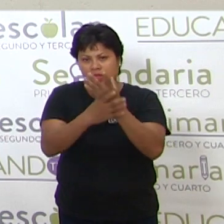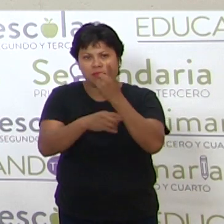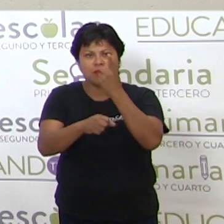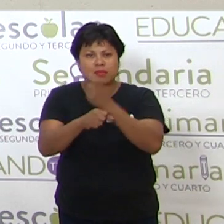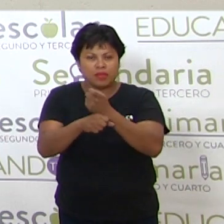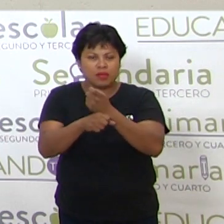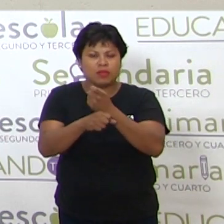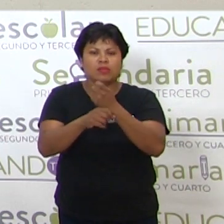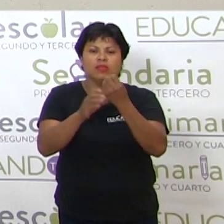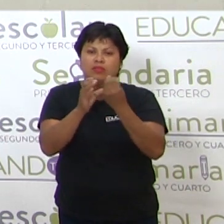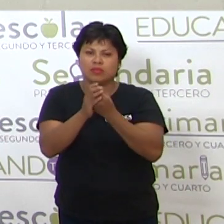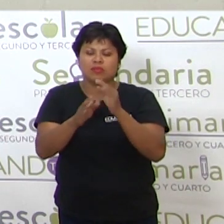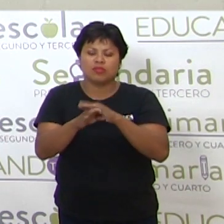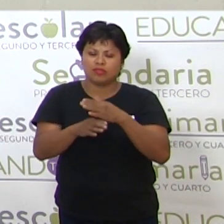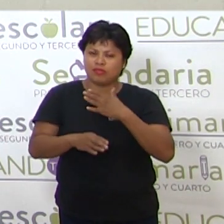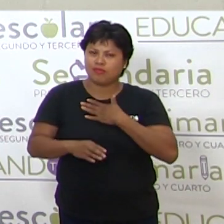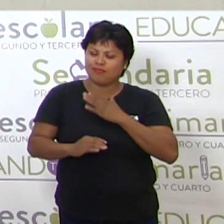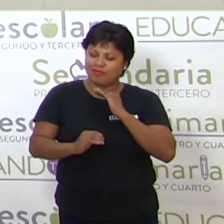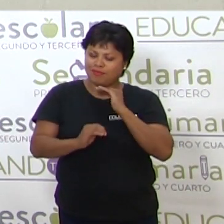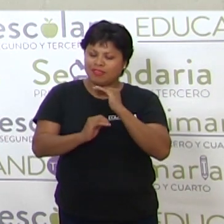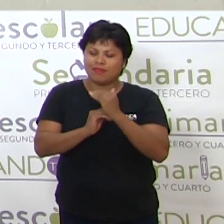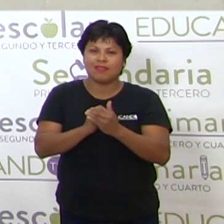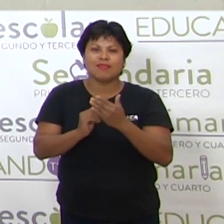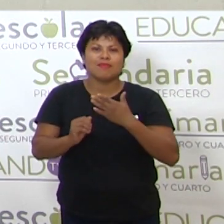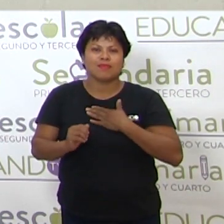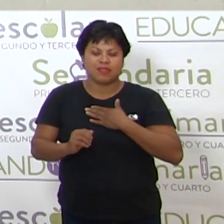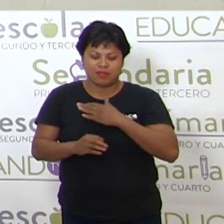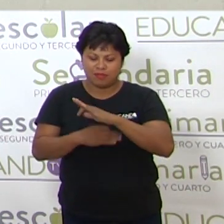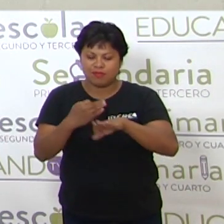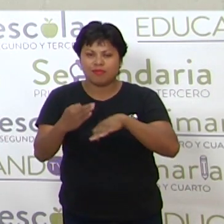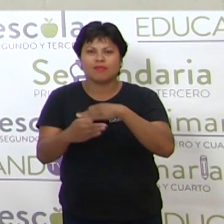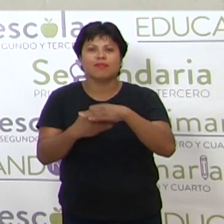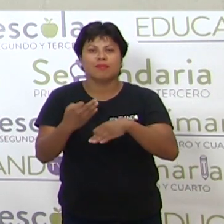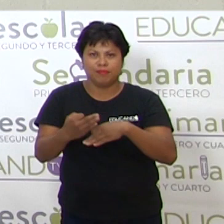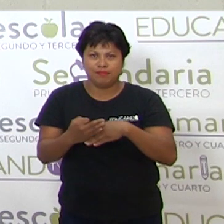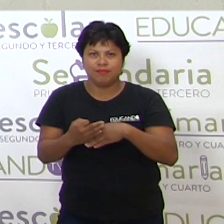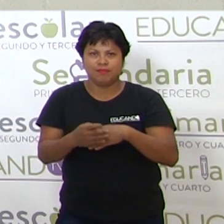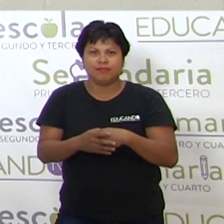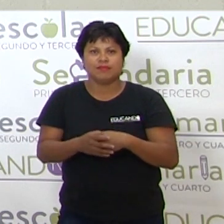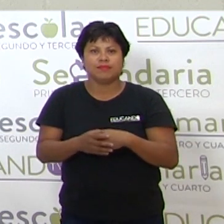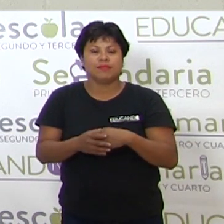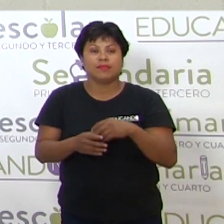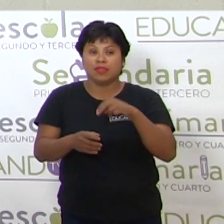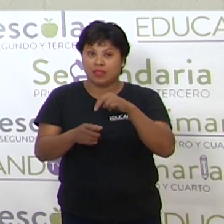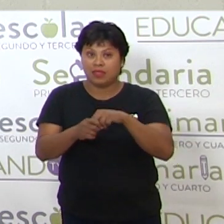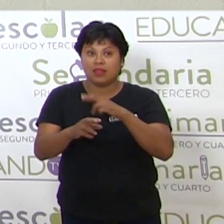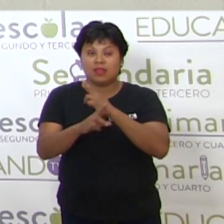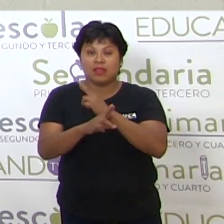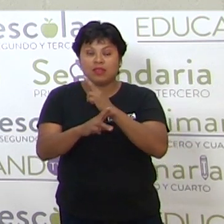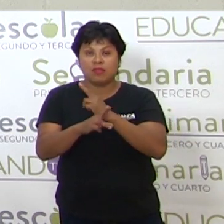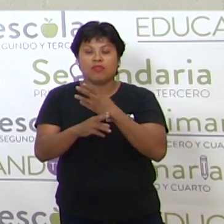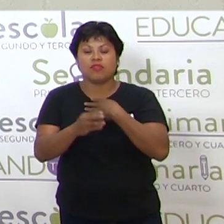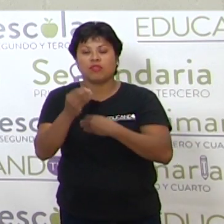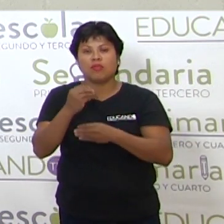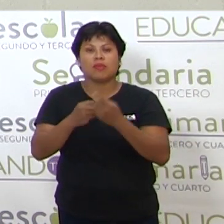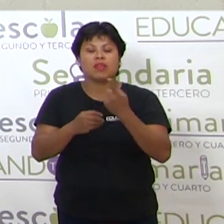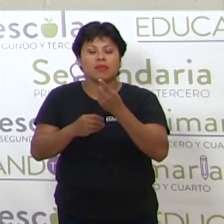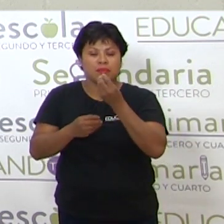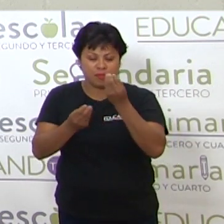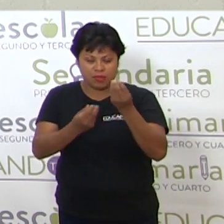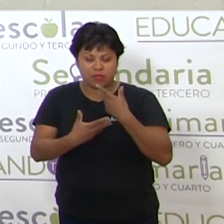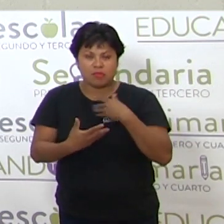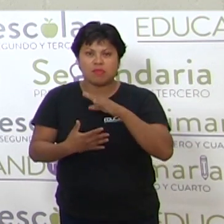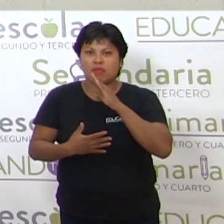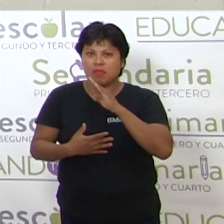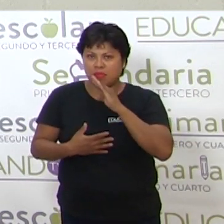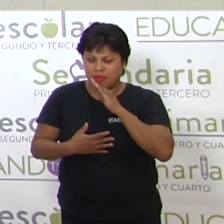porque yo ya había terminado todo en el recreo con mi lo que me mandó mi mamá